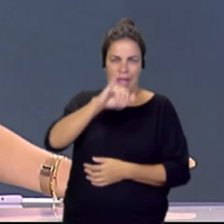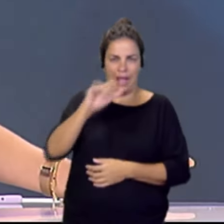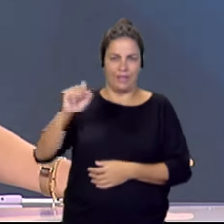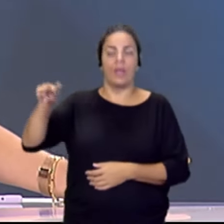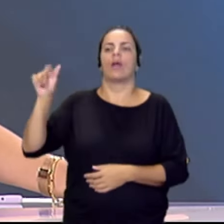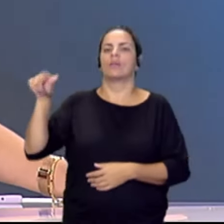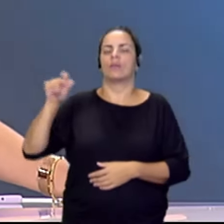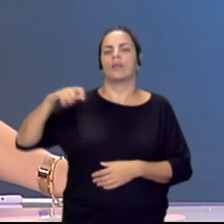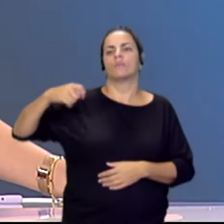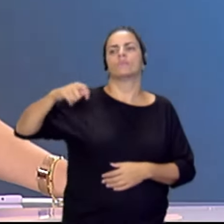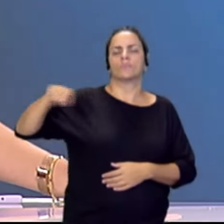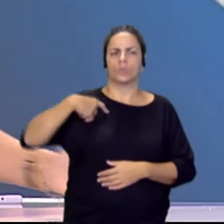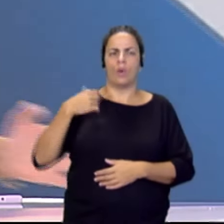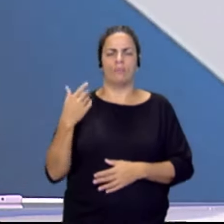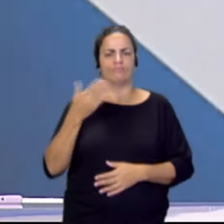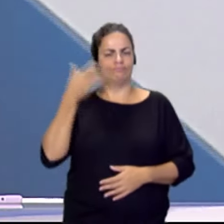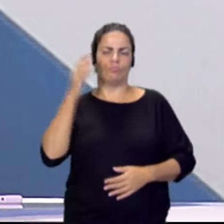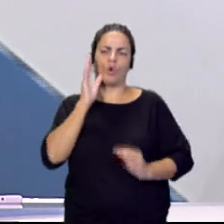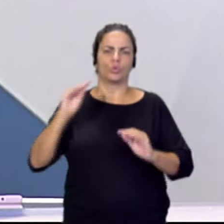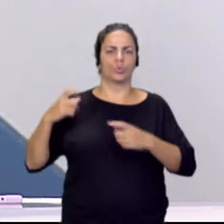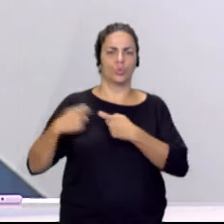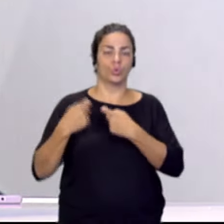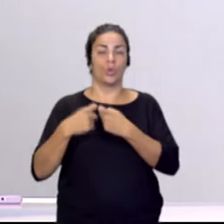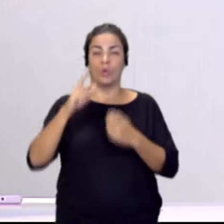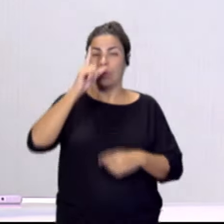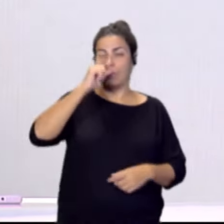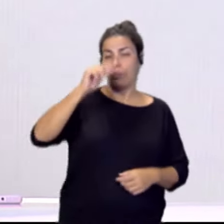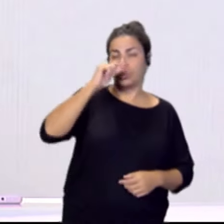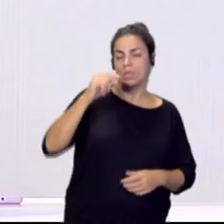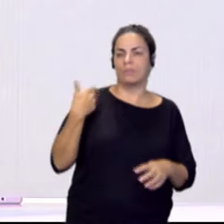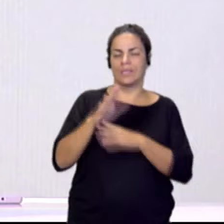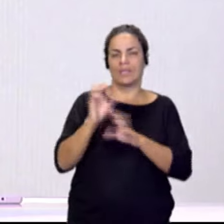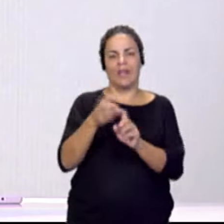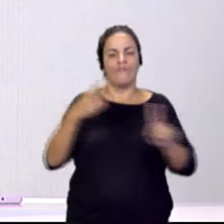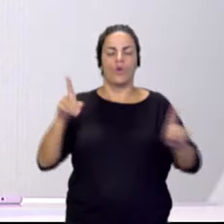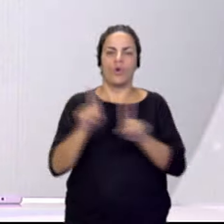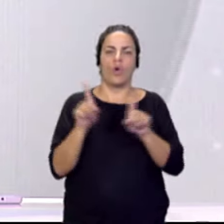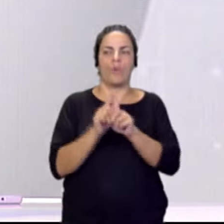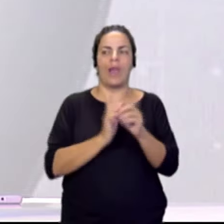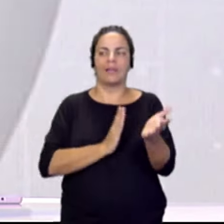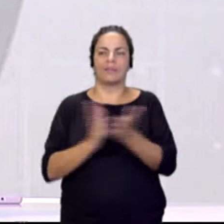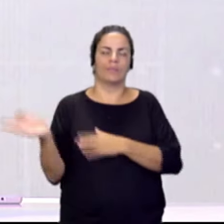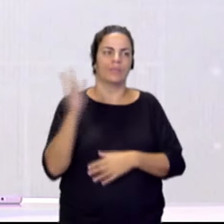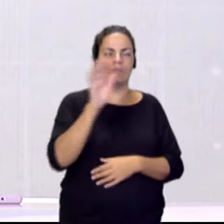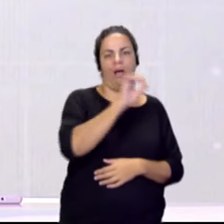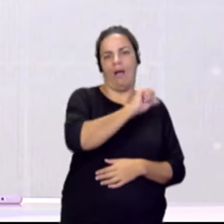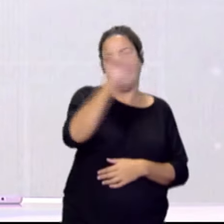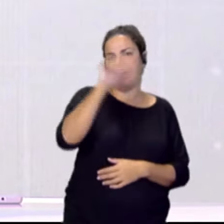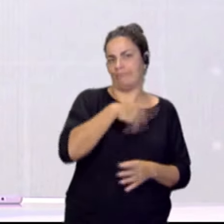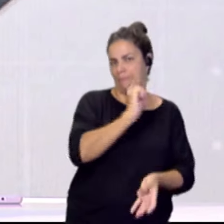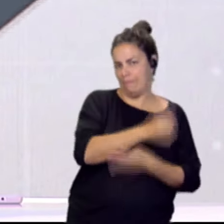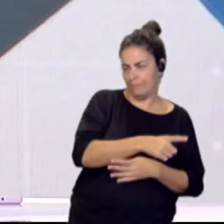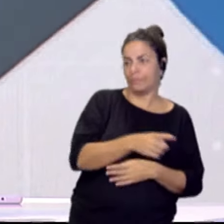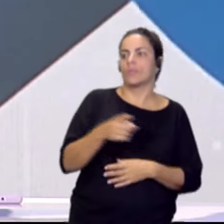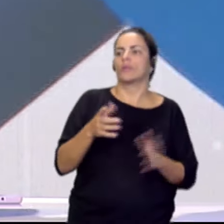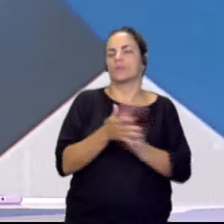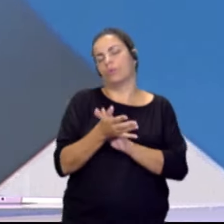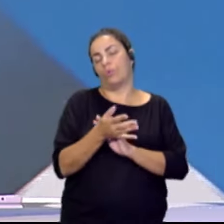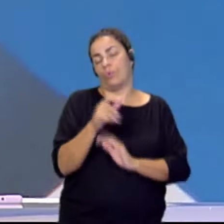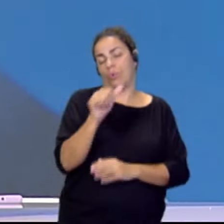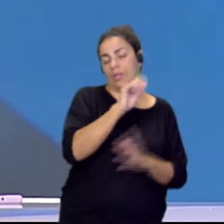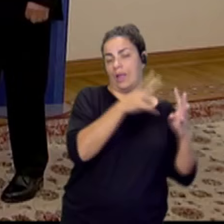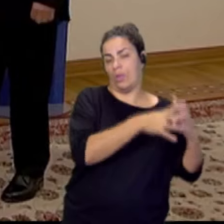Vladimir Putin ha presentado este foro como la alternativa a la hegemonía de Occidente, o lo que es lo mismo, un pulso directo a Estados Unidos.